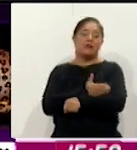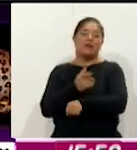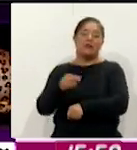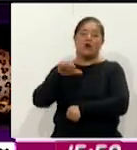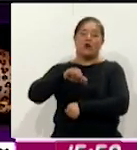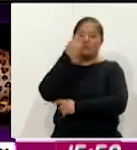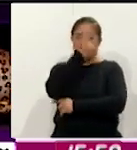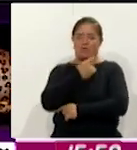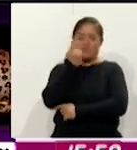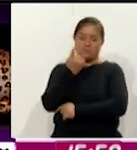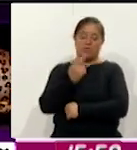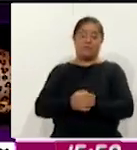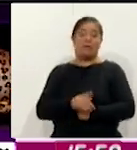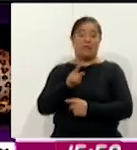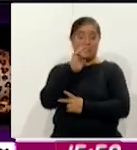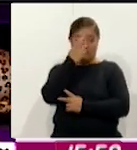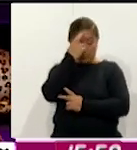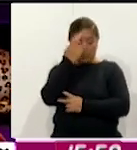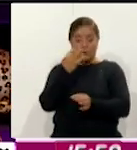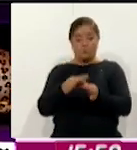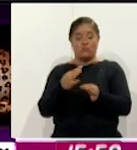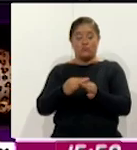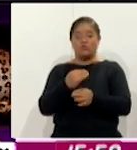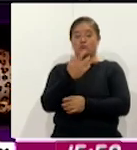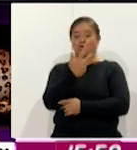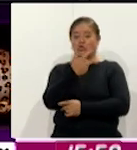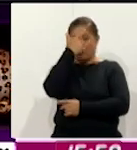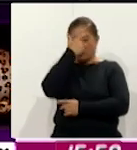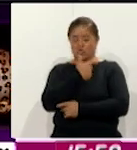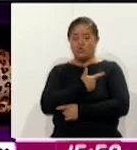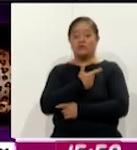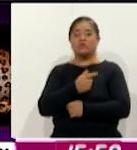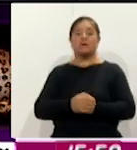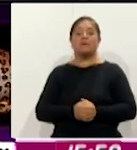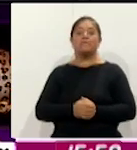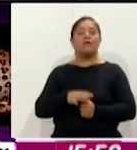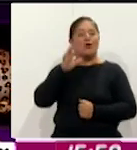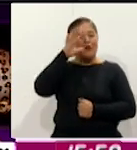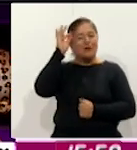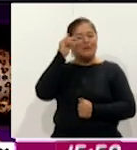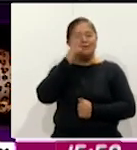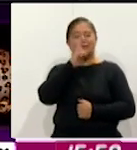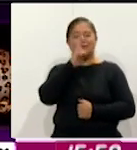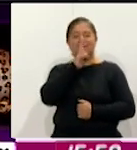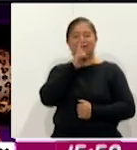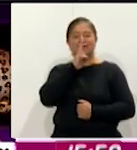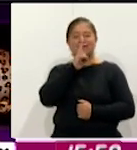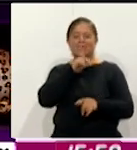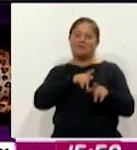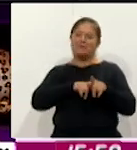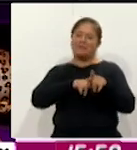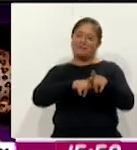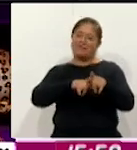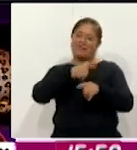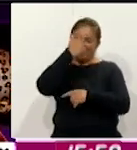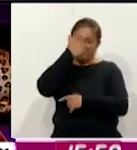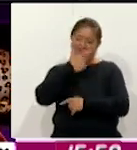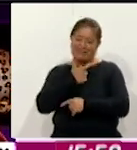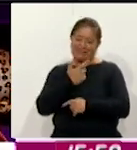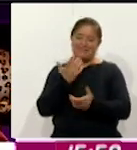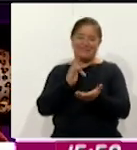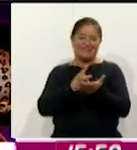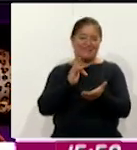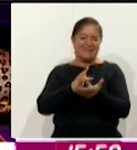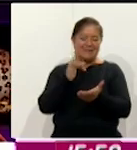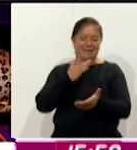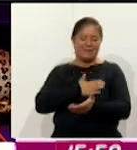durante esta hora. Y le recuerdo que en punto de las 20 horas, la tercera emisión de Corazit Noticias continuará. Nos vamos. Gracias, yo